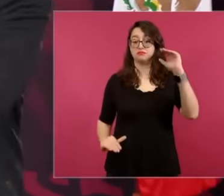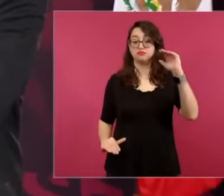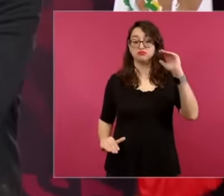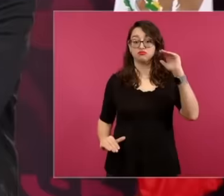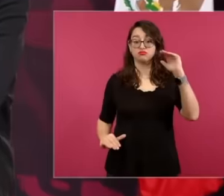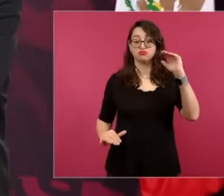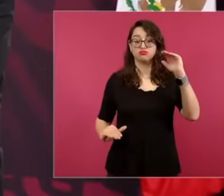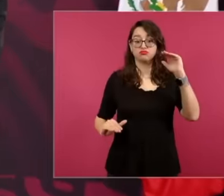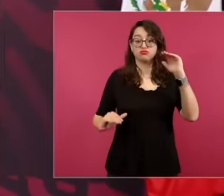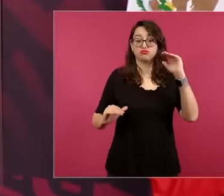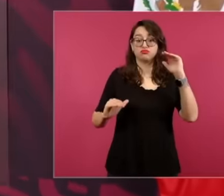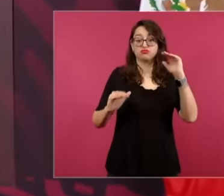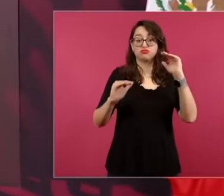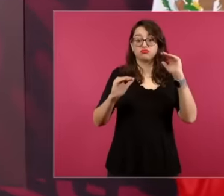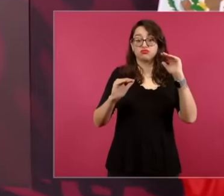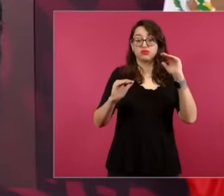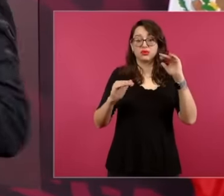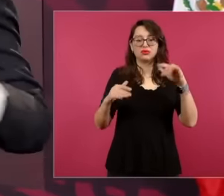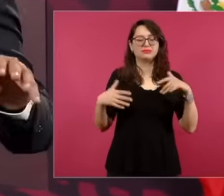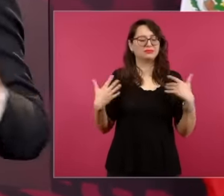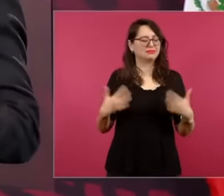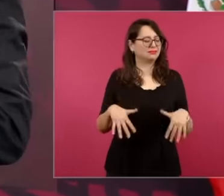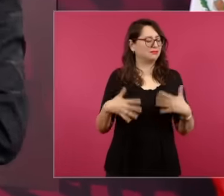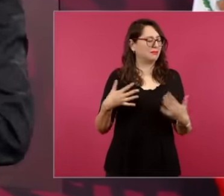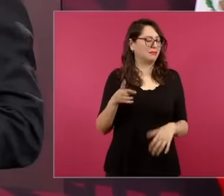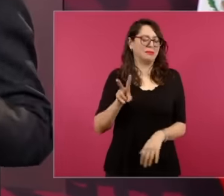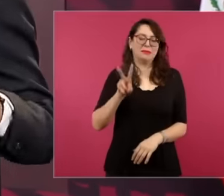Era yo, ahí sí,